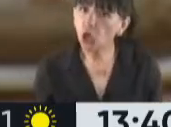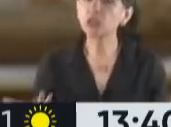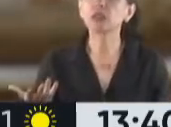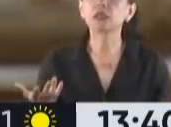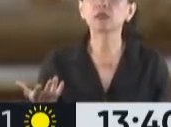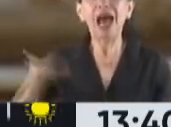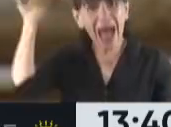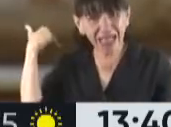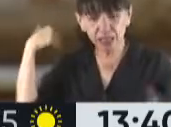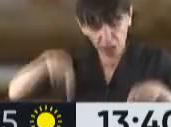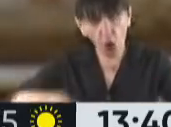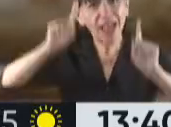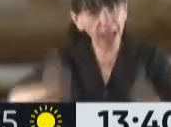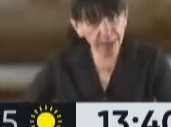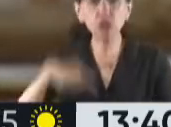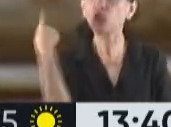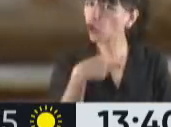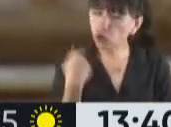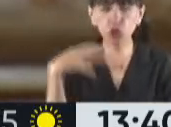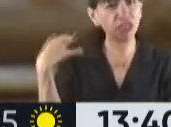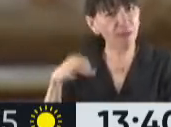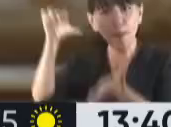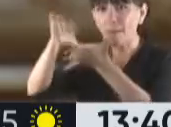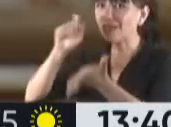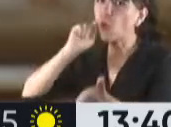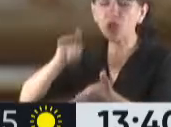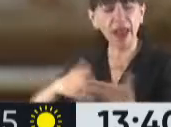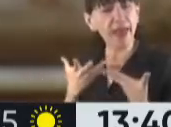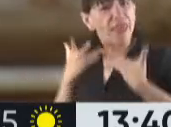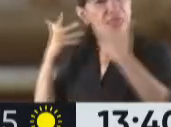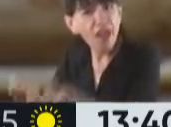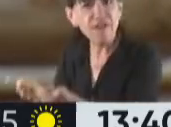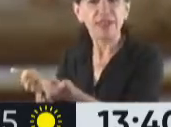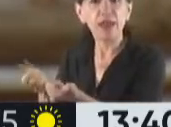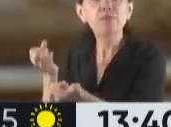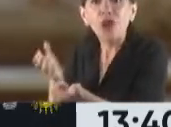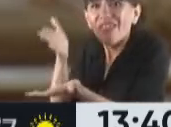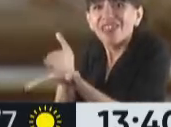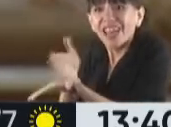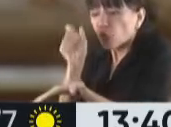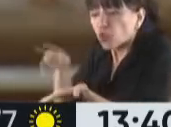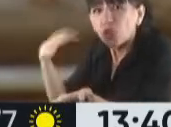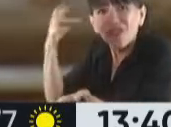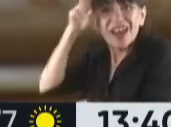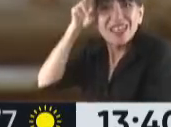al país siendo objeto de la agresión para que defienda sus derechos.